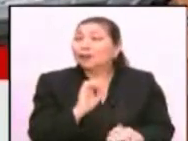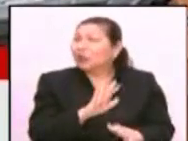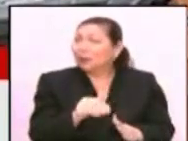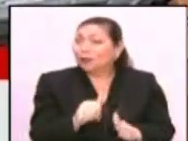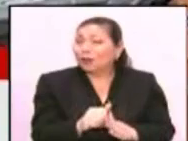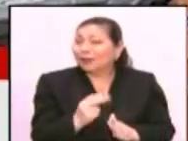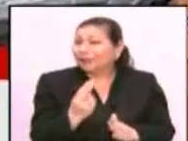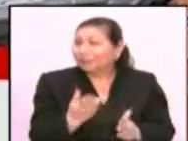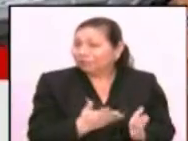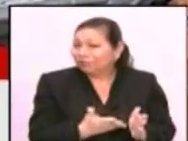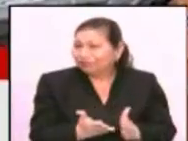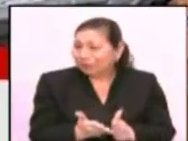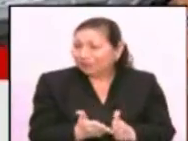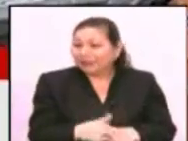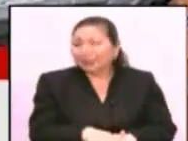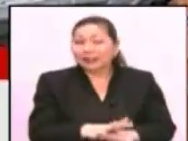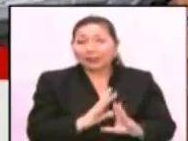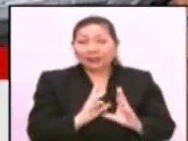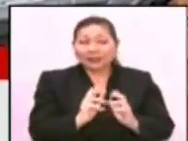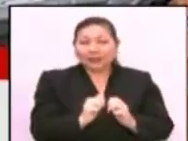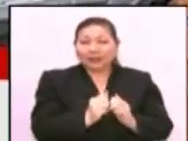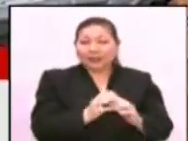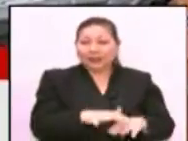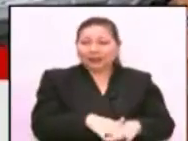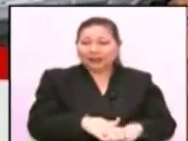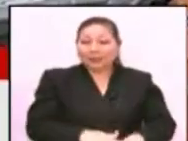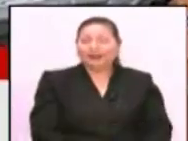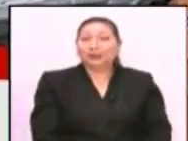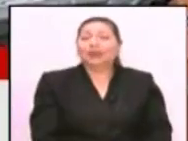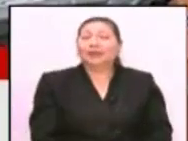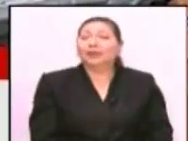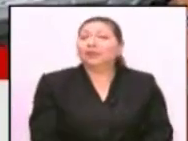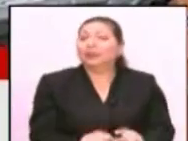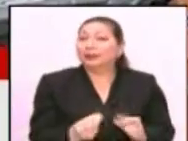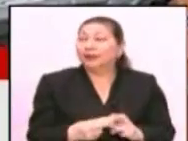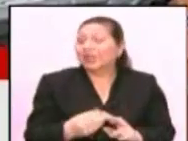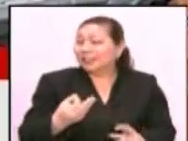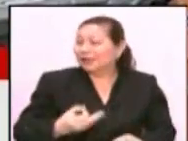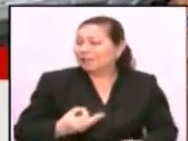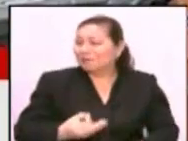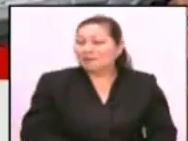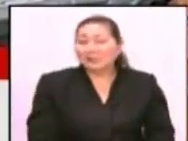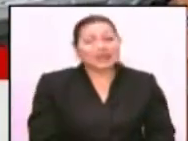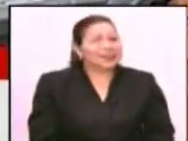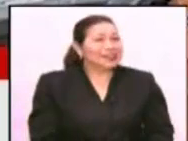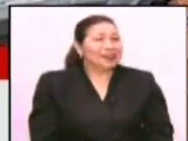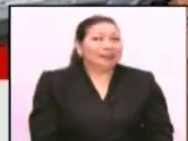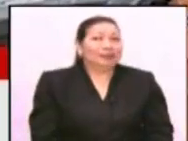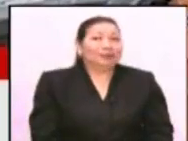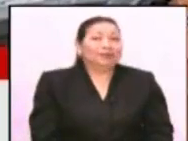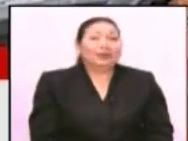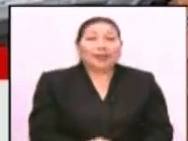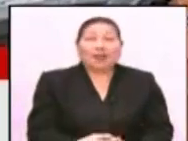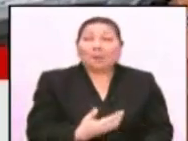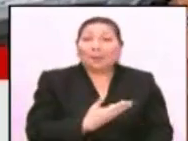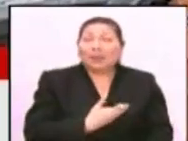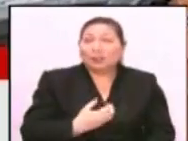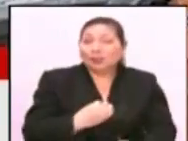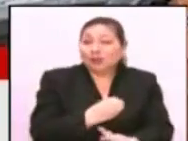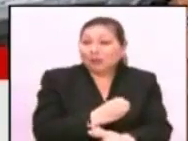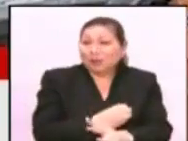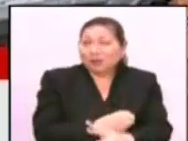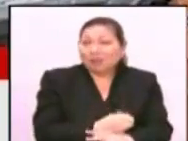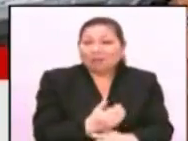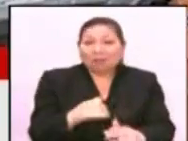todos los hitos de corrupción van a ir a crimen organizado y si van a ir a un régimen especial, ¿no es cierto? El expresidente Humala y la ex